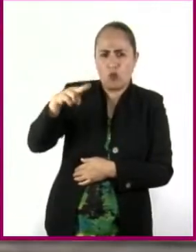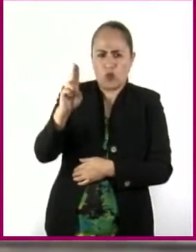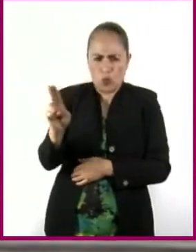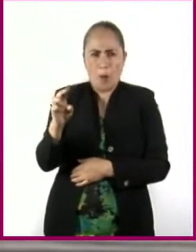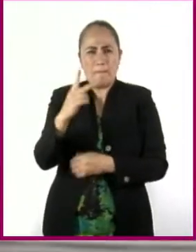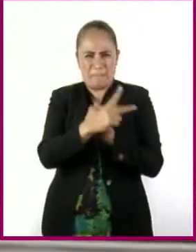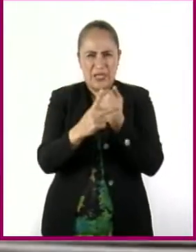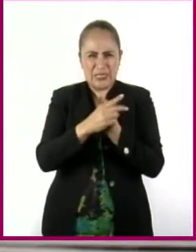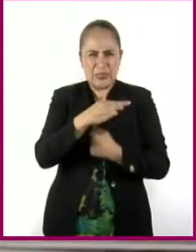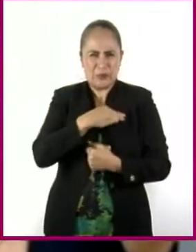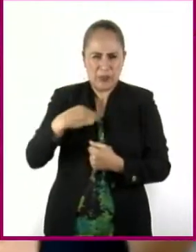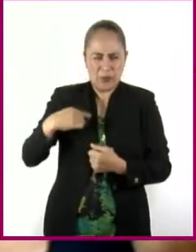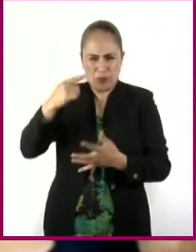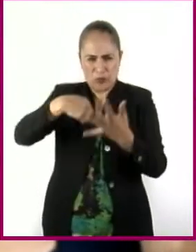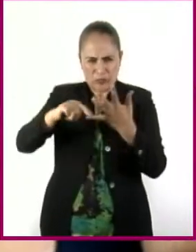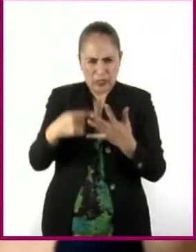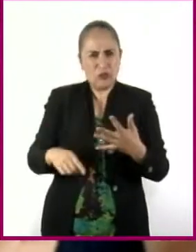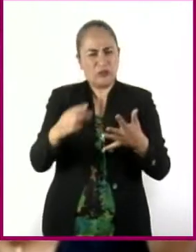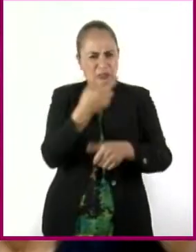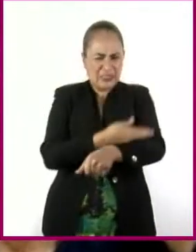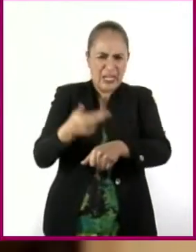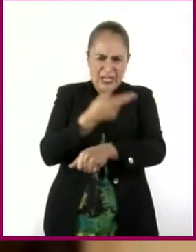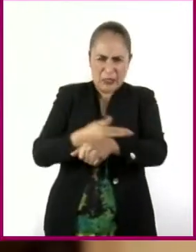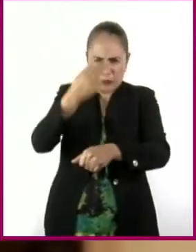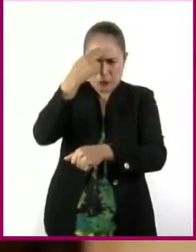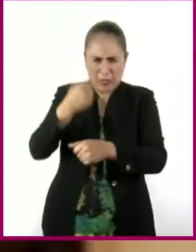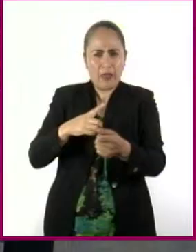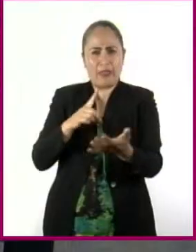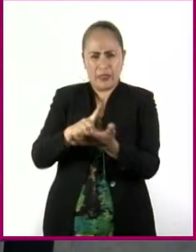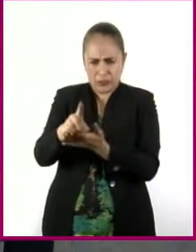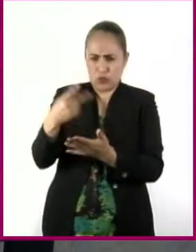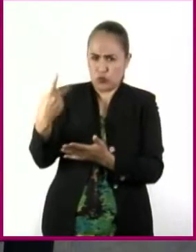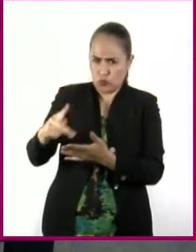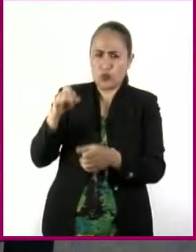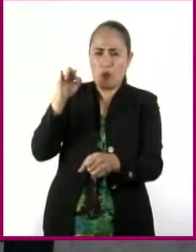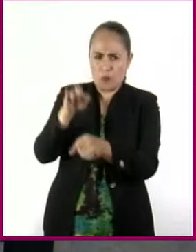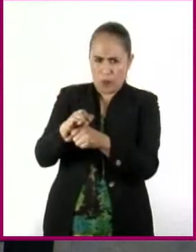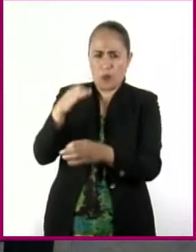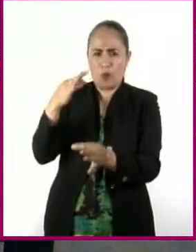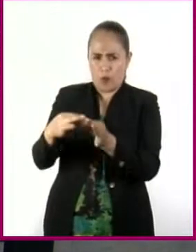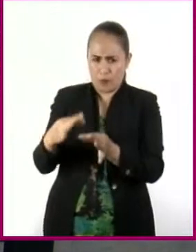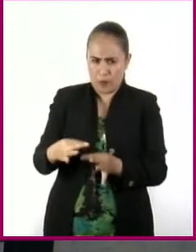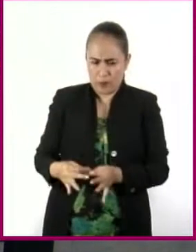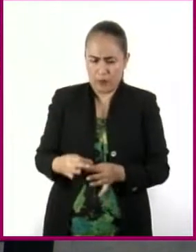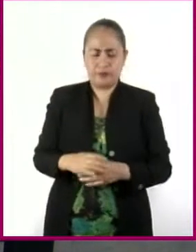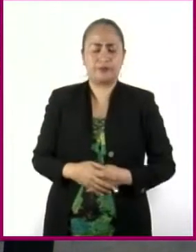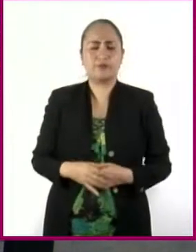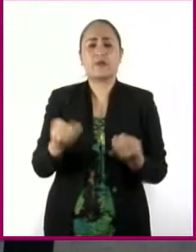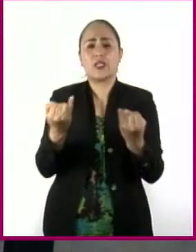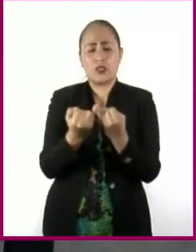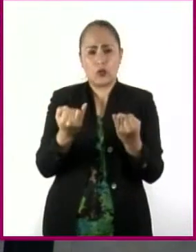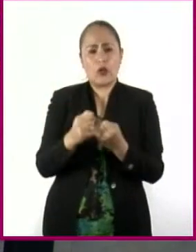manera progresiva las acciones necesarias para que el derecho se cumpla. Ok, también